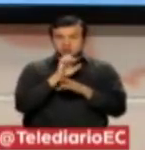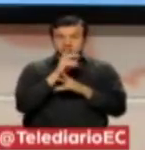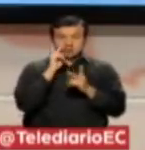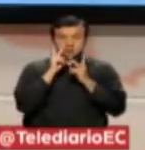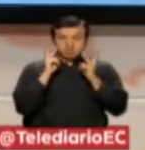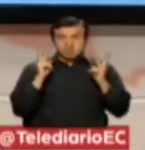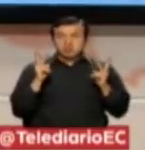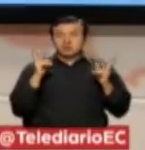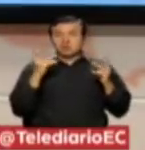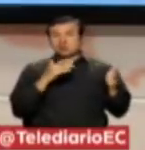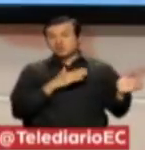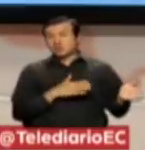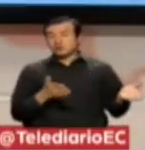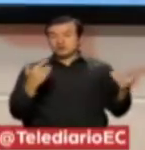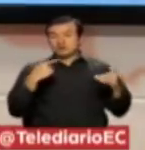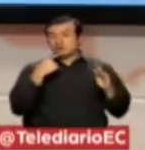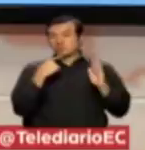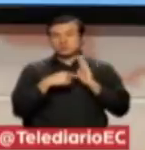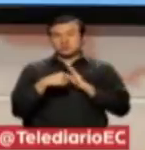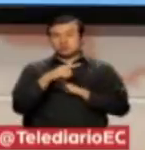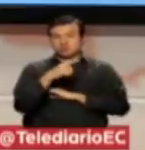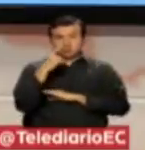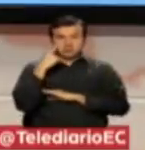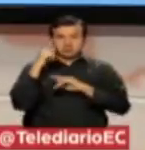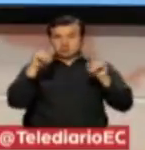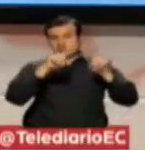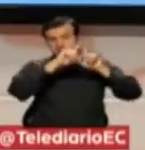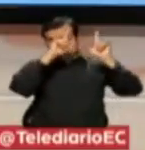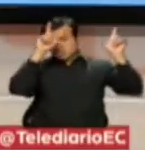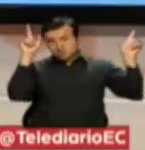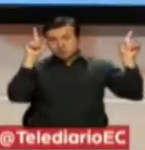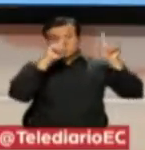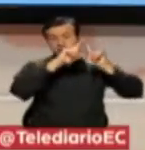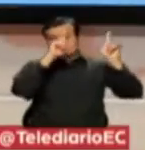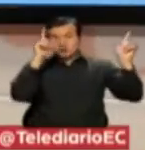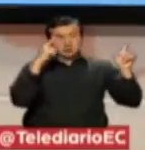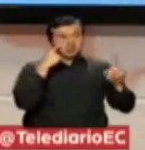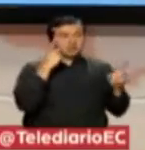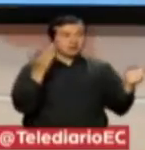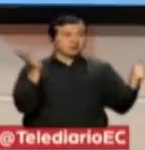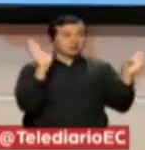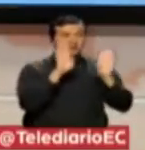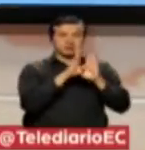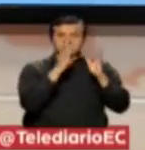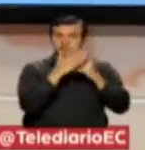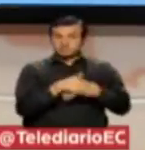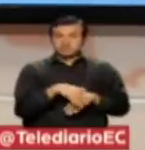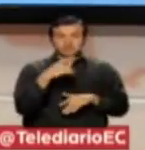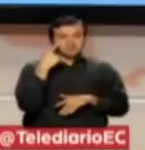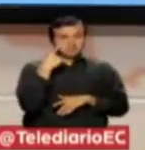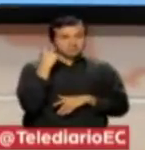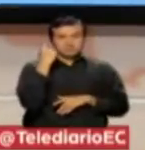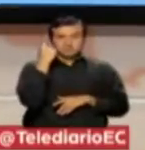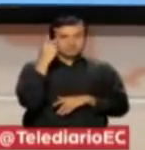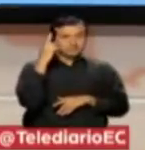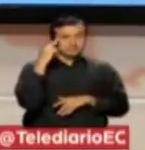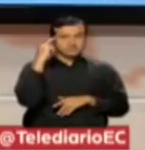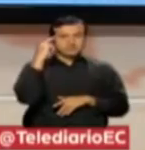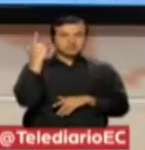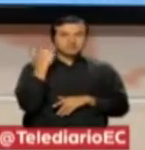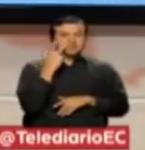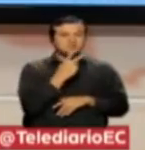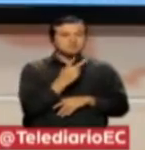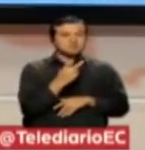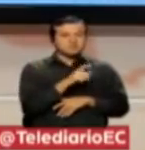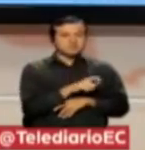identificamos condiciones para eso, por ejemplo, vamos a la acería que nosotros encontramos y la cerramos. Porque nos damos cuenta que no tiene sentido que un par